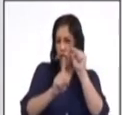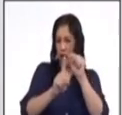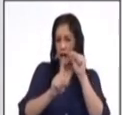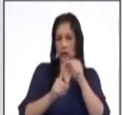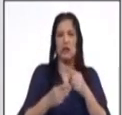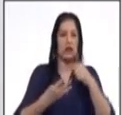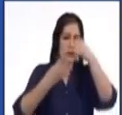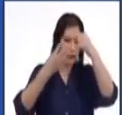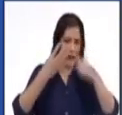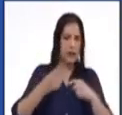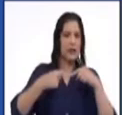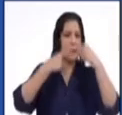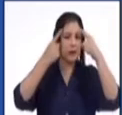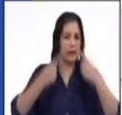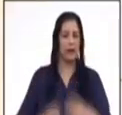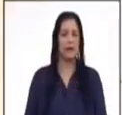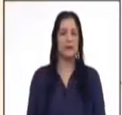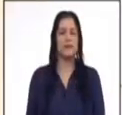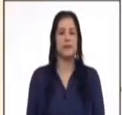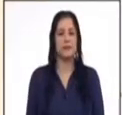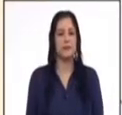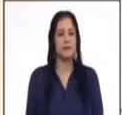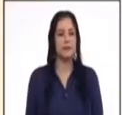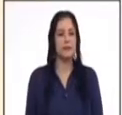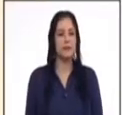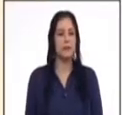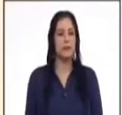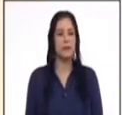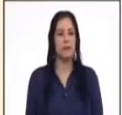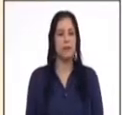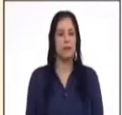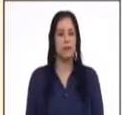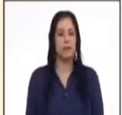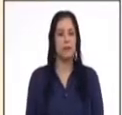los siguientes mensajes.